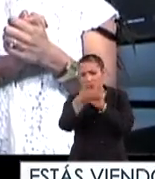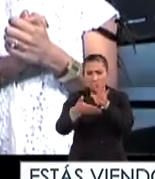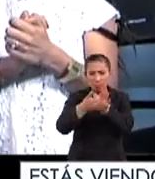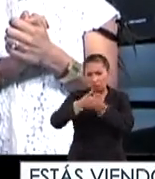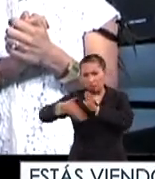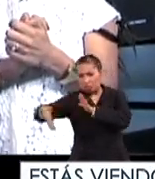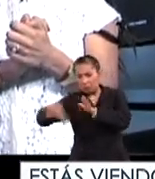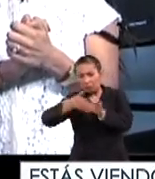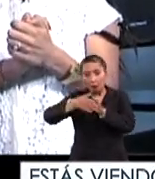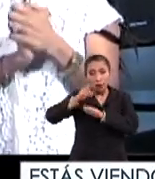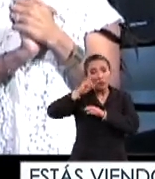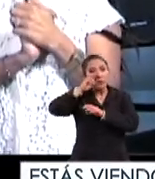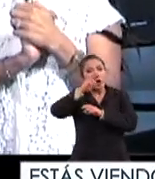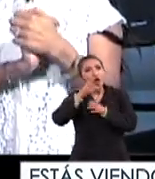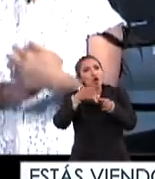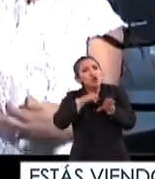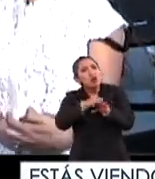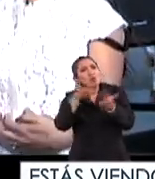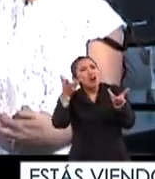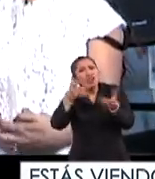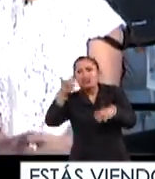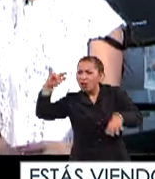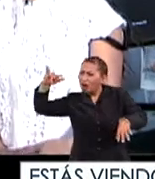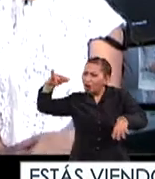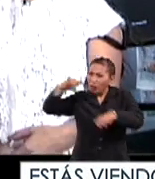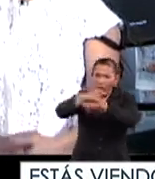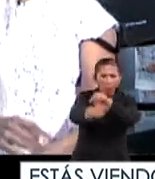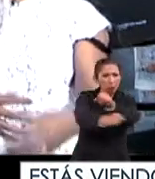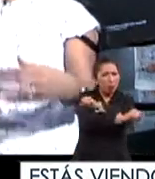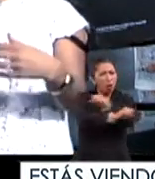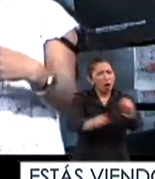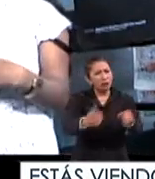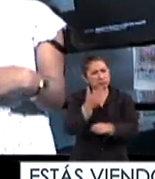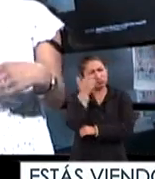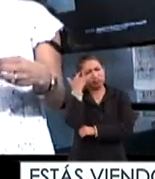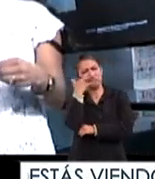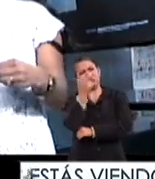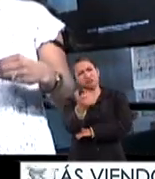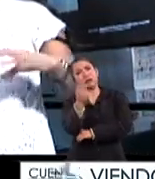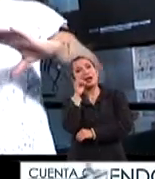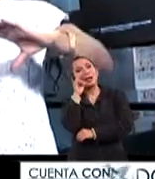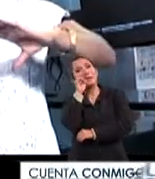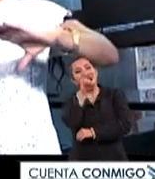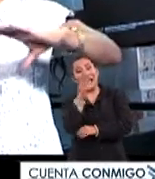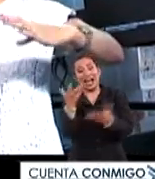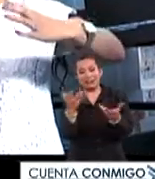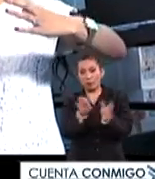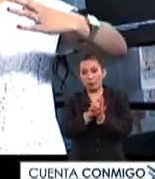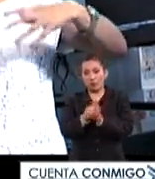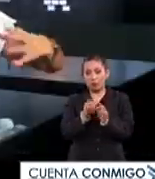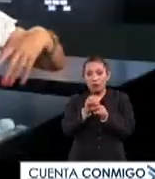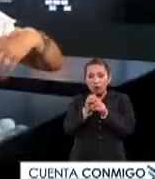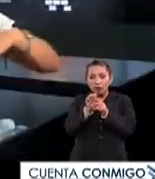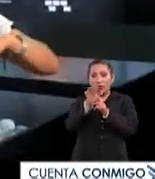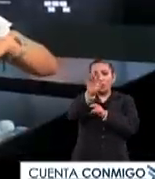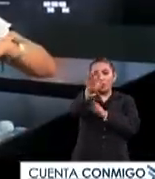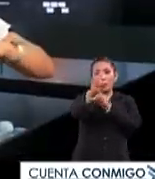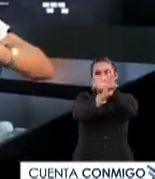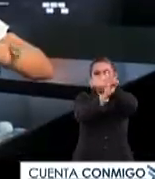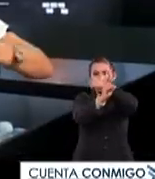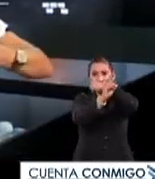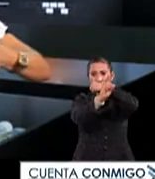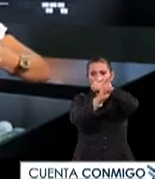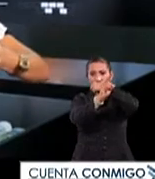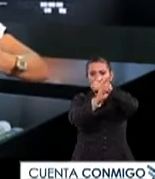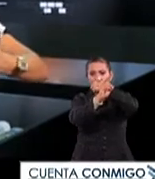Entonces, cuando tú la ves, dices, ¿cómo demonios lograron ese efecto, ¿no? Entonces, lo que hemos visto es que hacía una proyección, era un vidrio